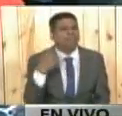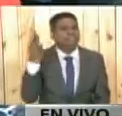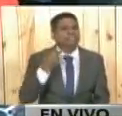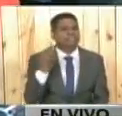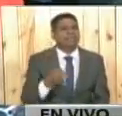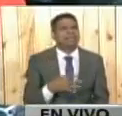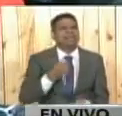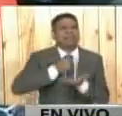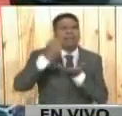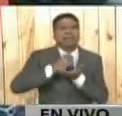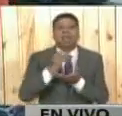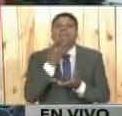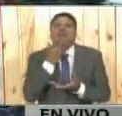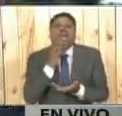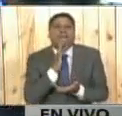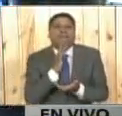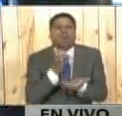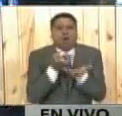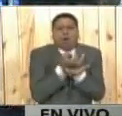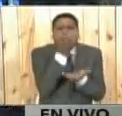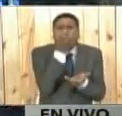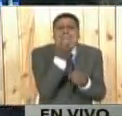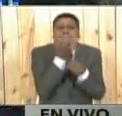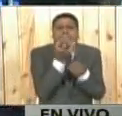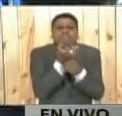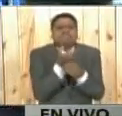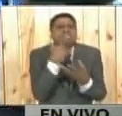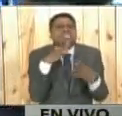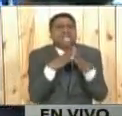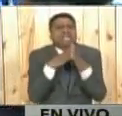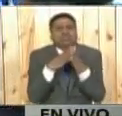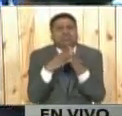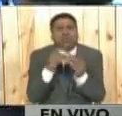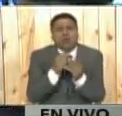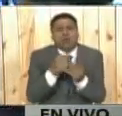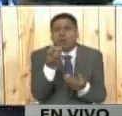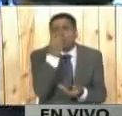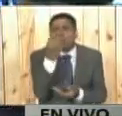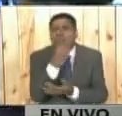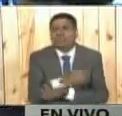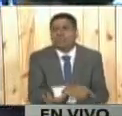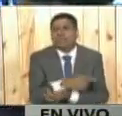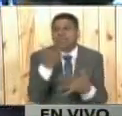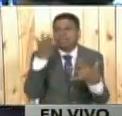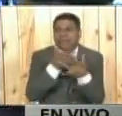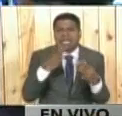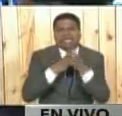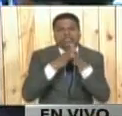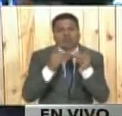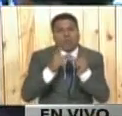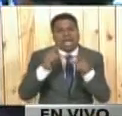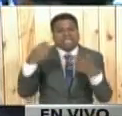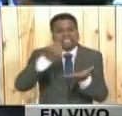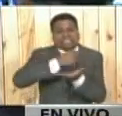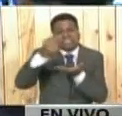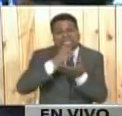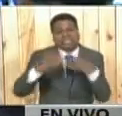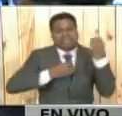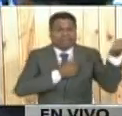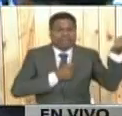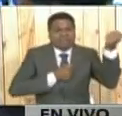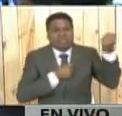que habla de la piña, de las frutas, de la comida, del guiso, del alimento, porque a través de la salsa, generación tras generación, ellos